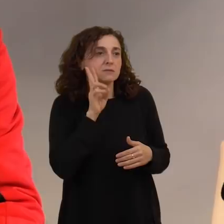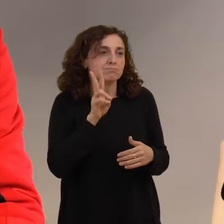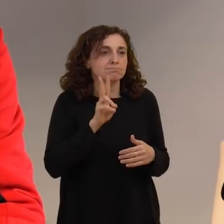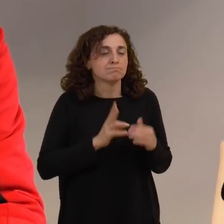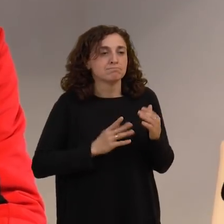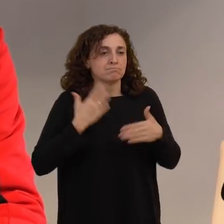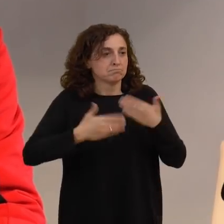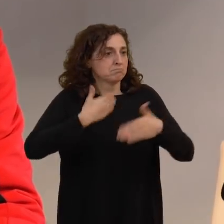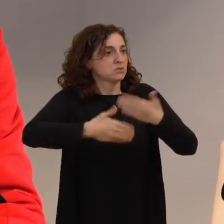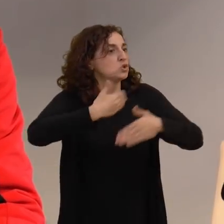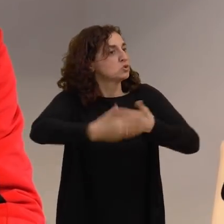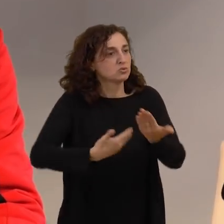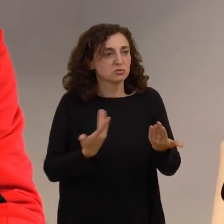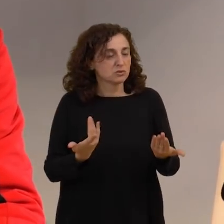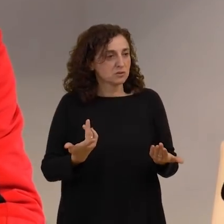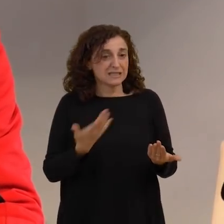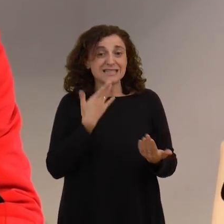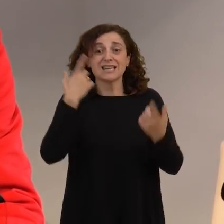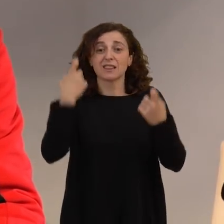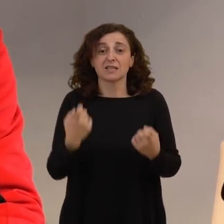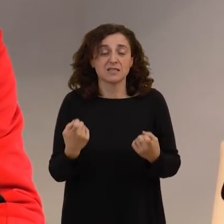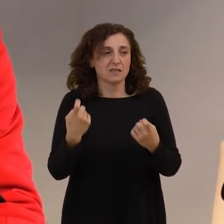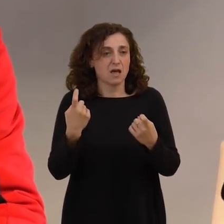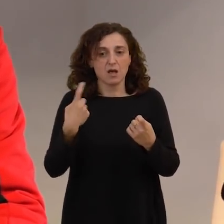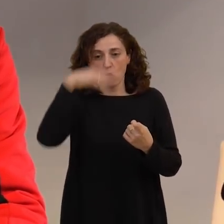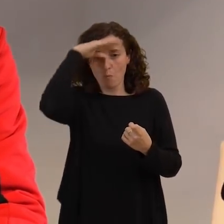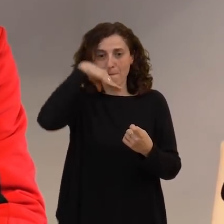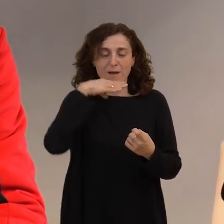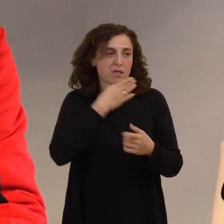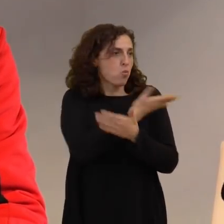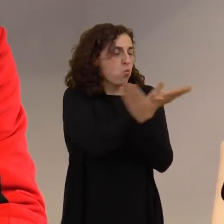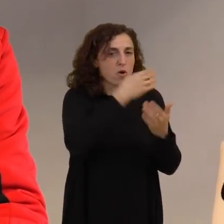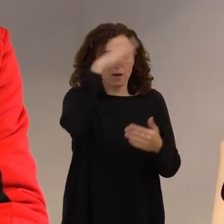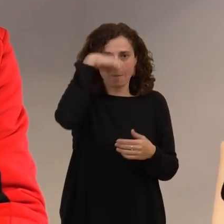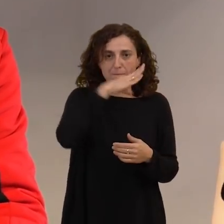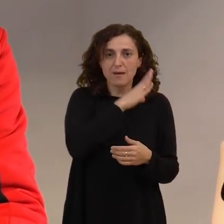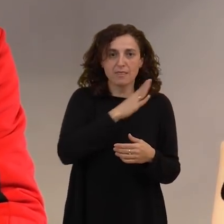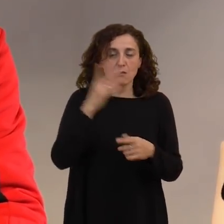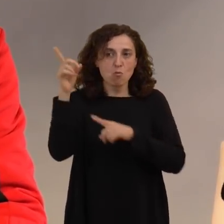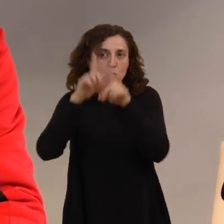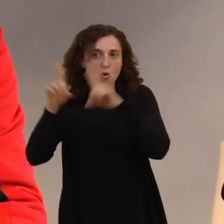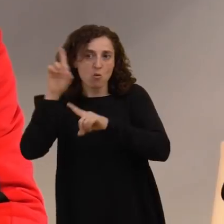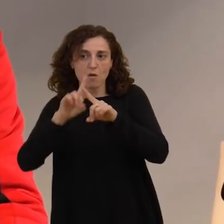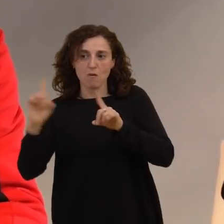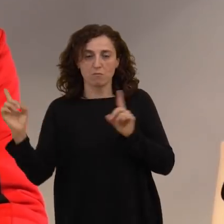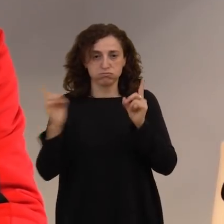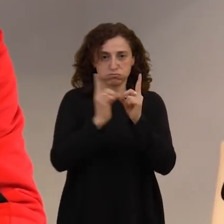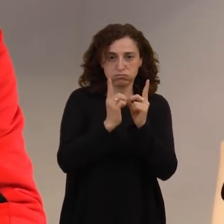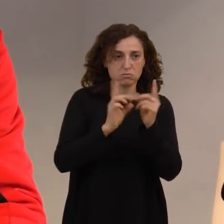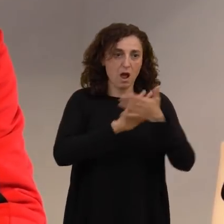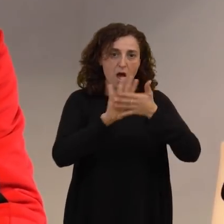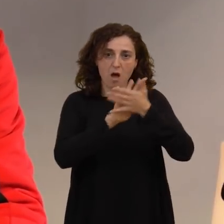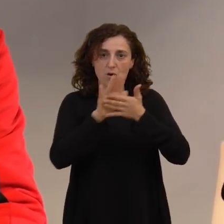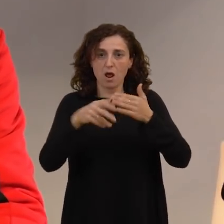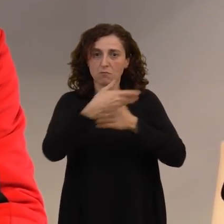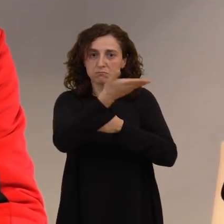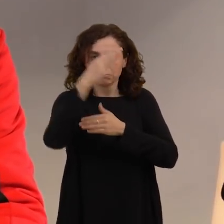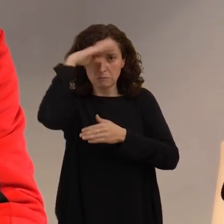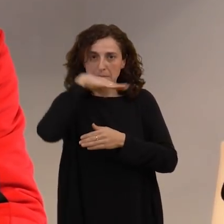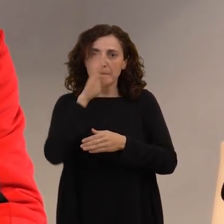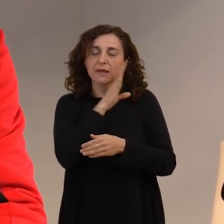vayan adelante y si necesitan un padre cualquier padre que tenga este problema hablar con otros padres